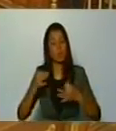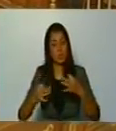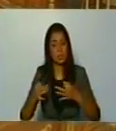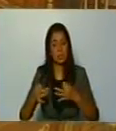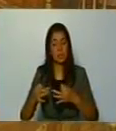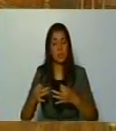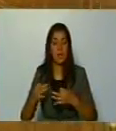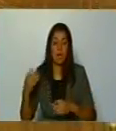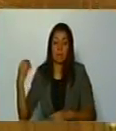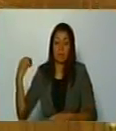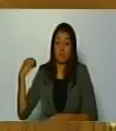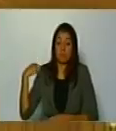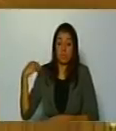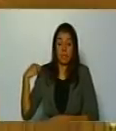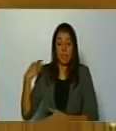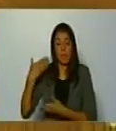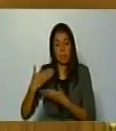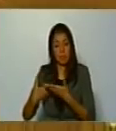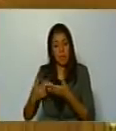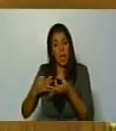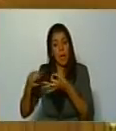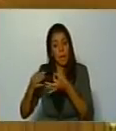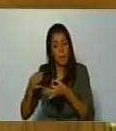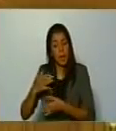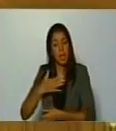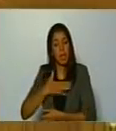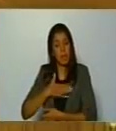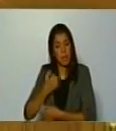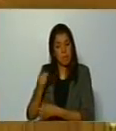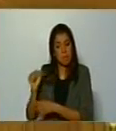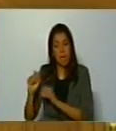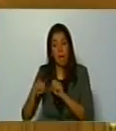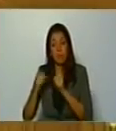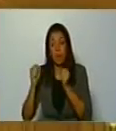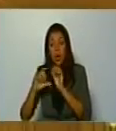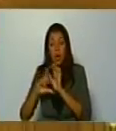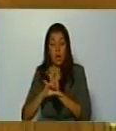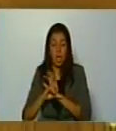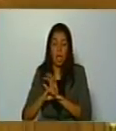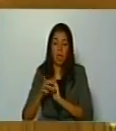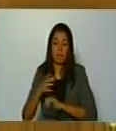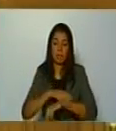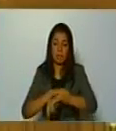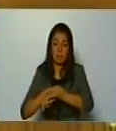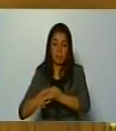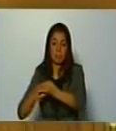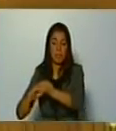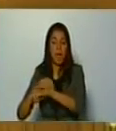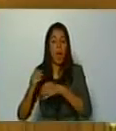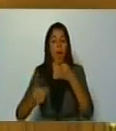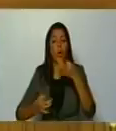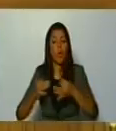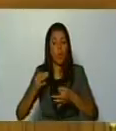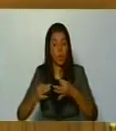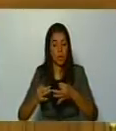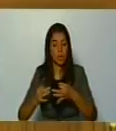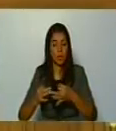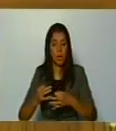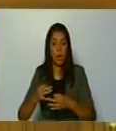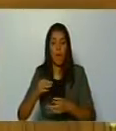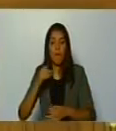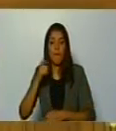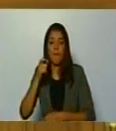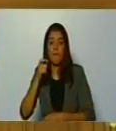cometió o no un delito, se me sometiera a un juicio. Allí el fiscal que me atendió en la